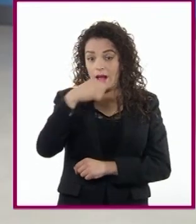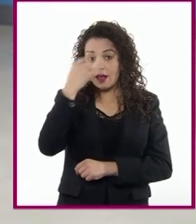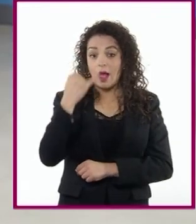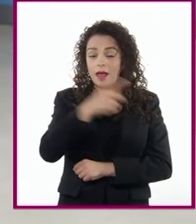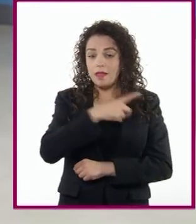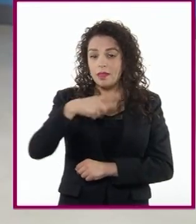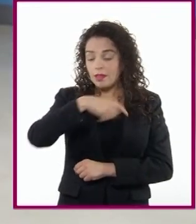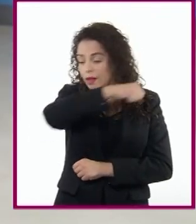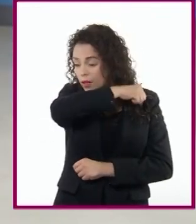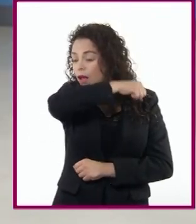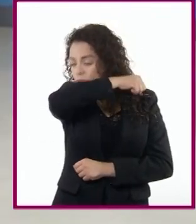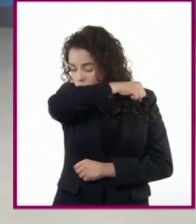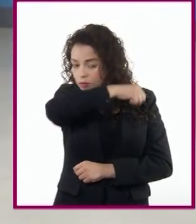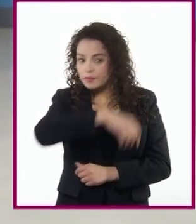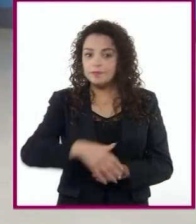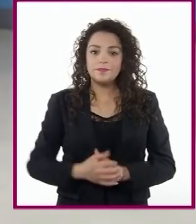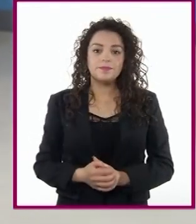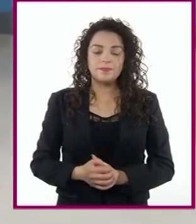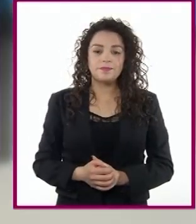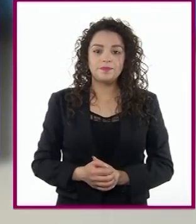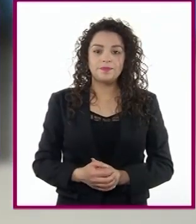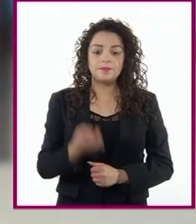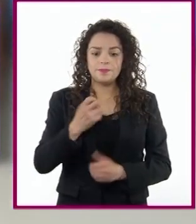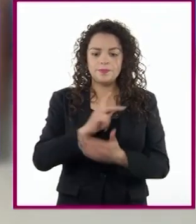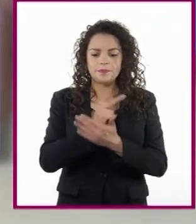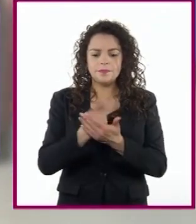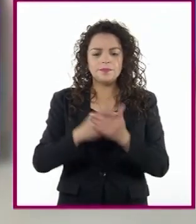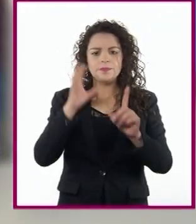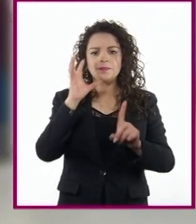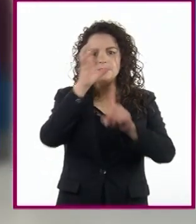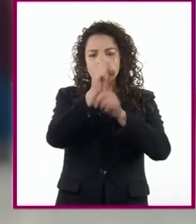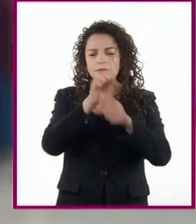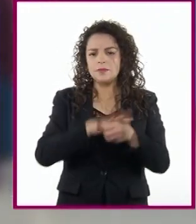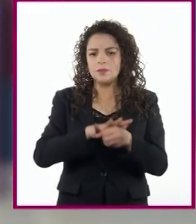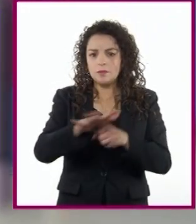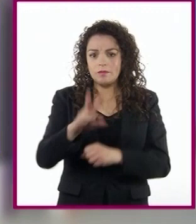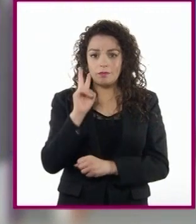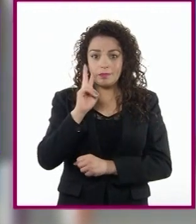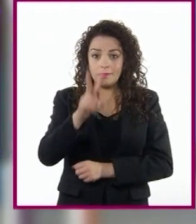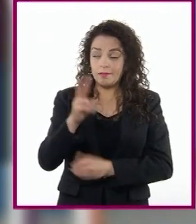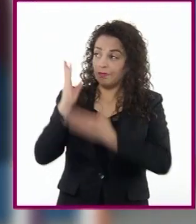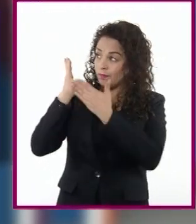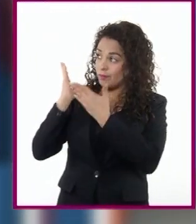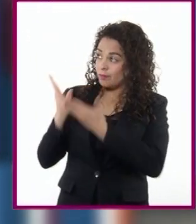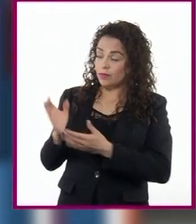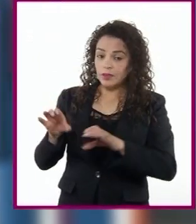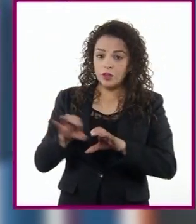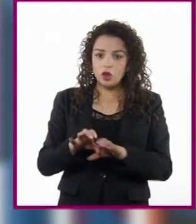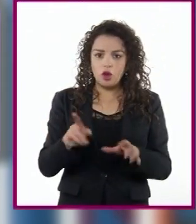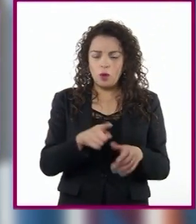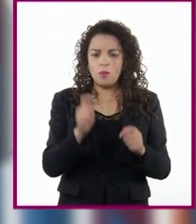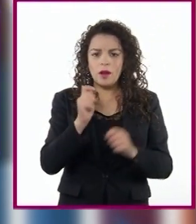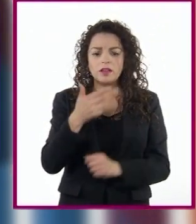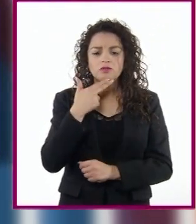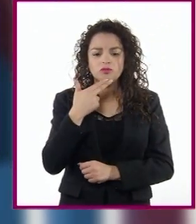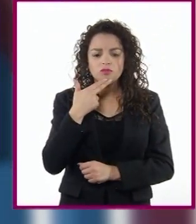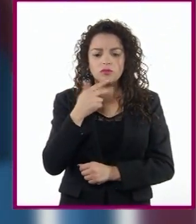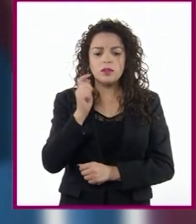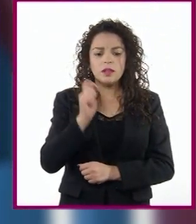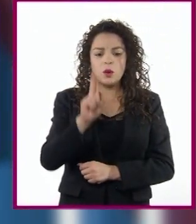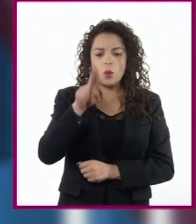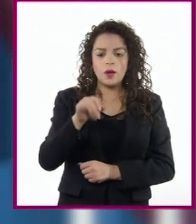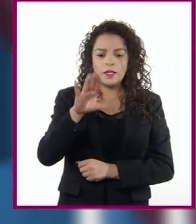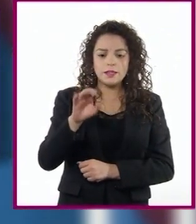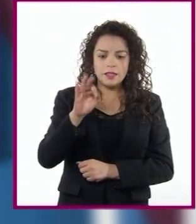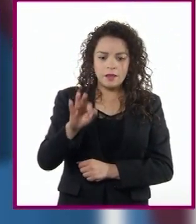etiqueta. El propósito de esta sesión será identificar las funciones del Fondo Internacional de Emergencia de las